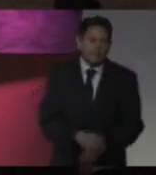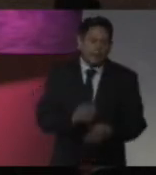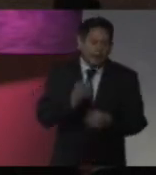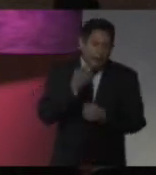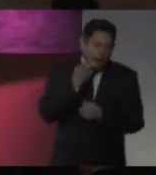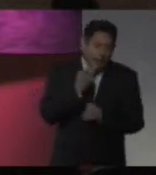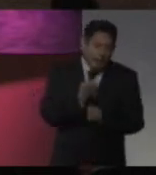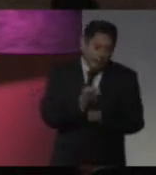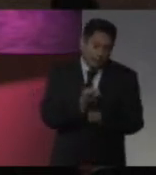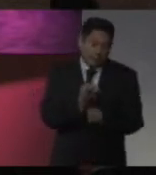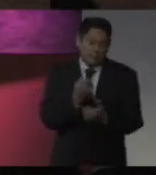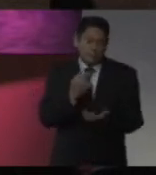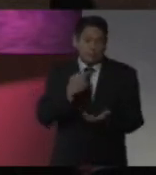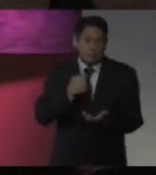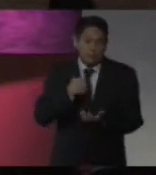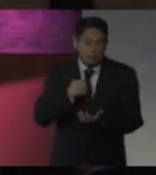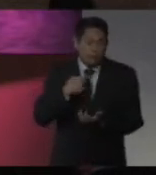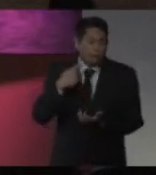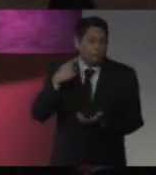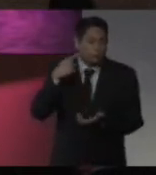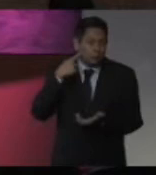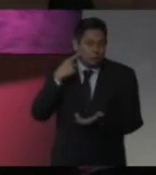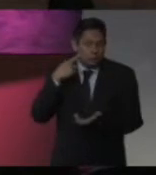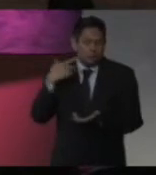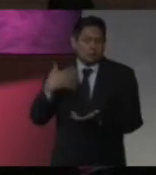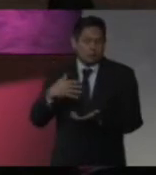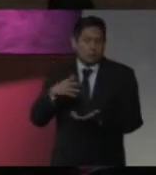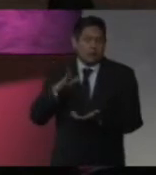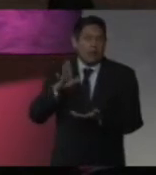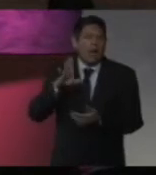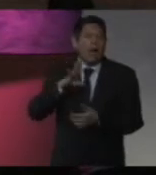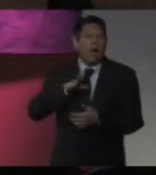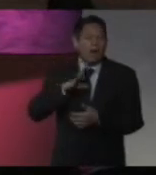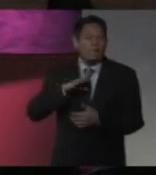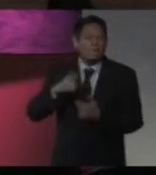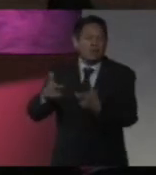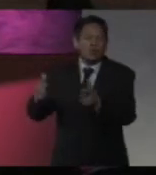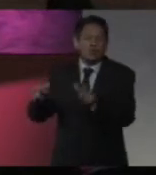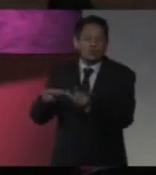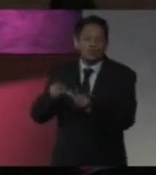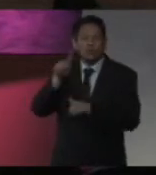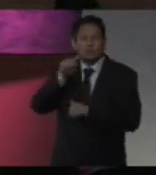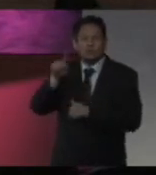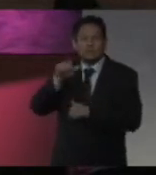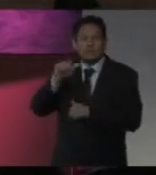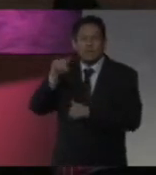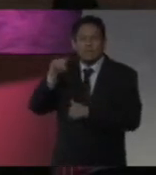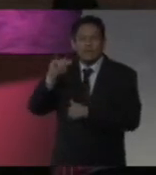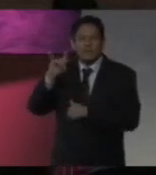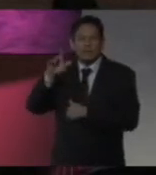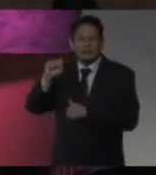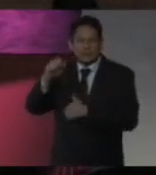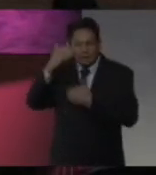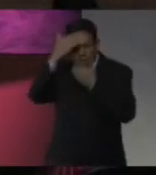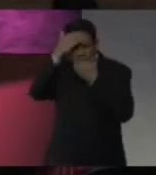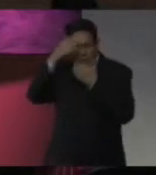cosas maravillosas que se escucharon aquí es que hay un feminismo zapatista. Y mis amigas en el sur no me